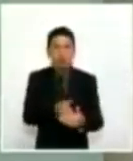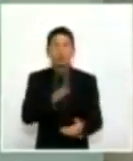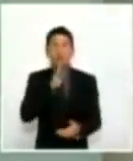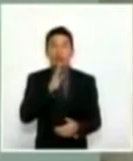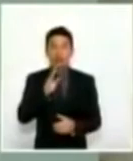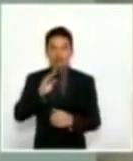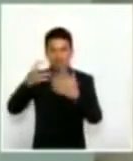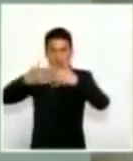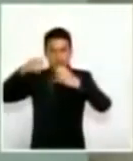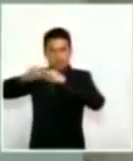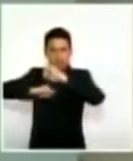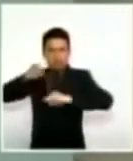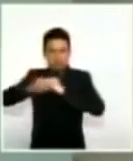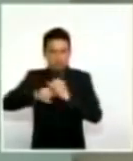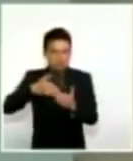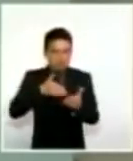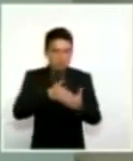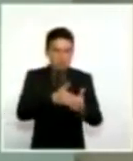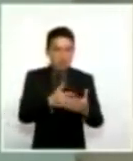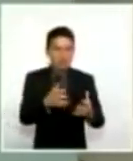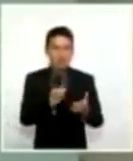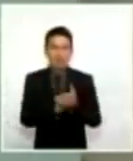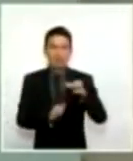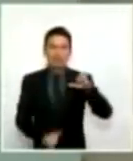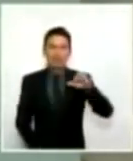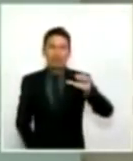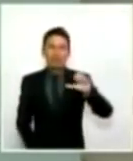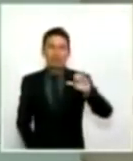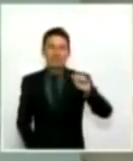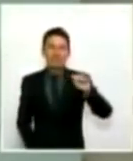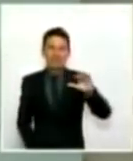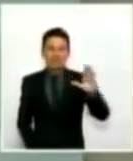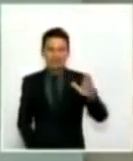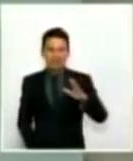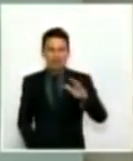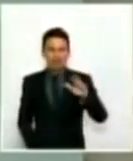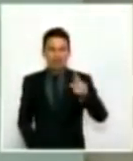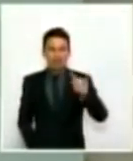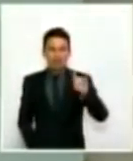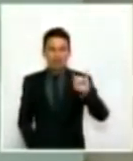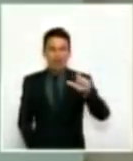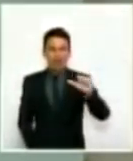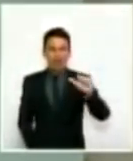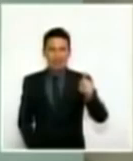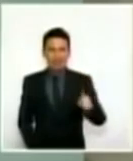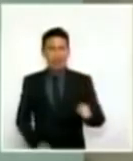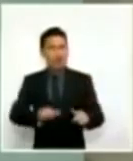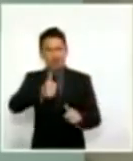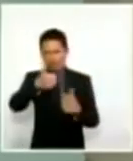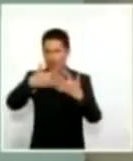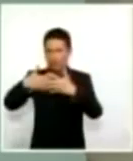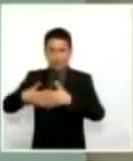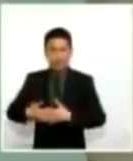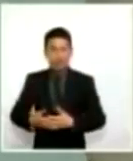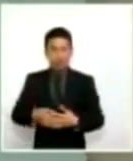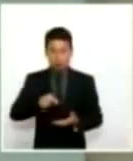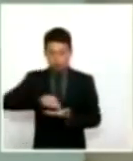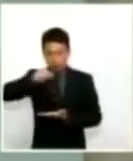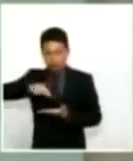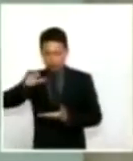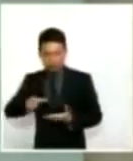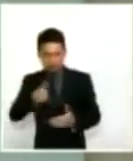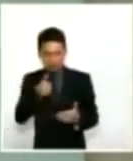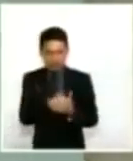de las multinacionales que operan en la zona, Pacific Rubiales, entre otros, y contratistas, sino también por parte de miembros del